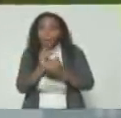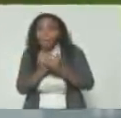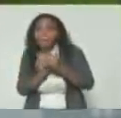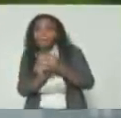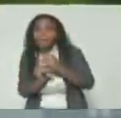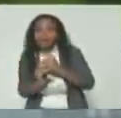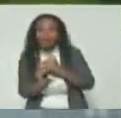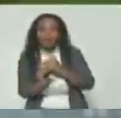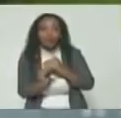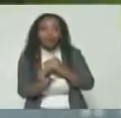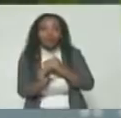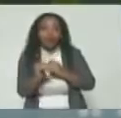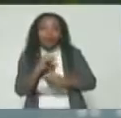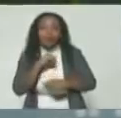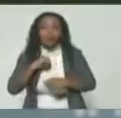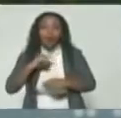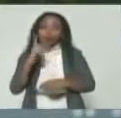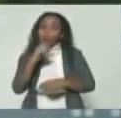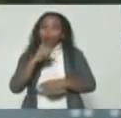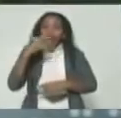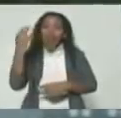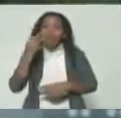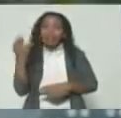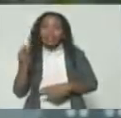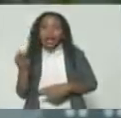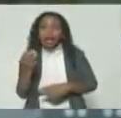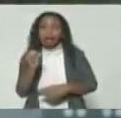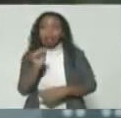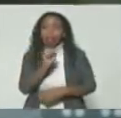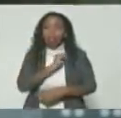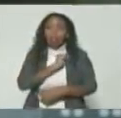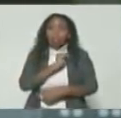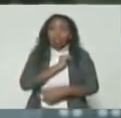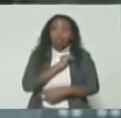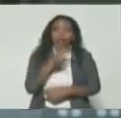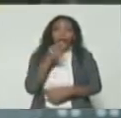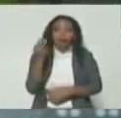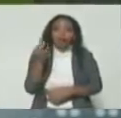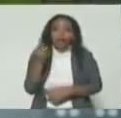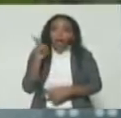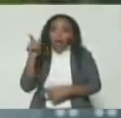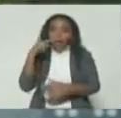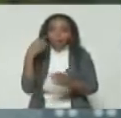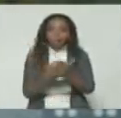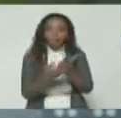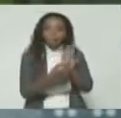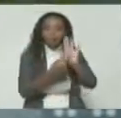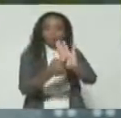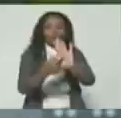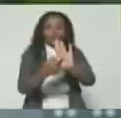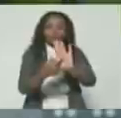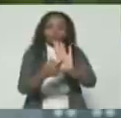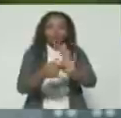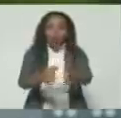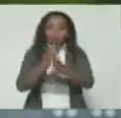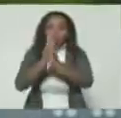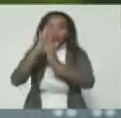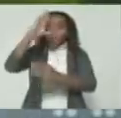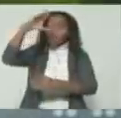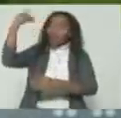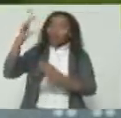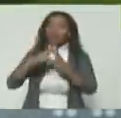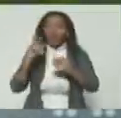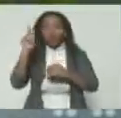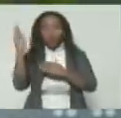censura, no sacan la verdad, le temen a la verdad, y ahí está la verdad. Y con el favor de Dios y toda